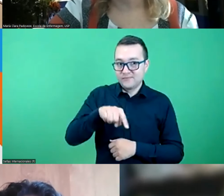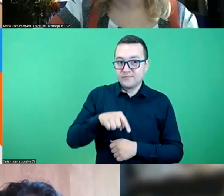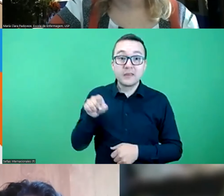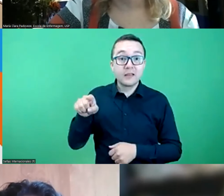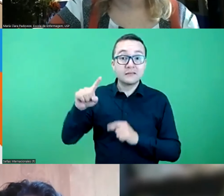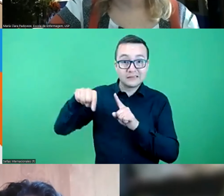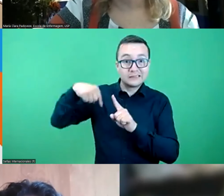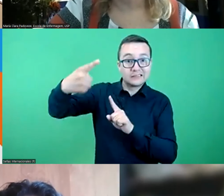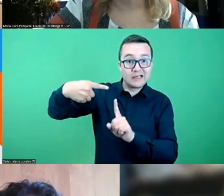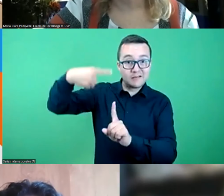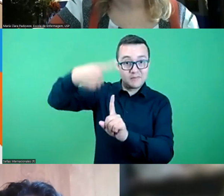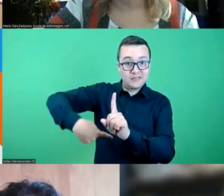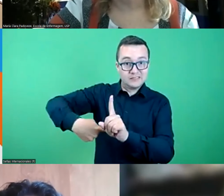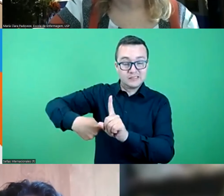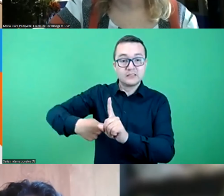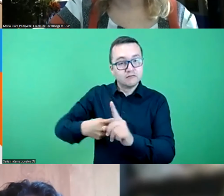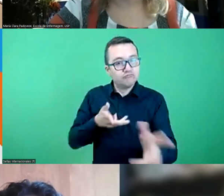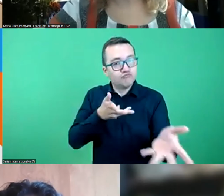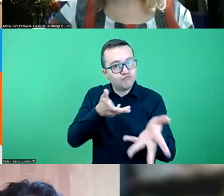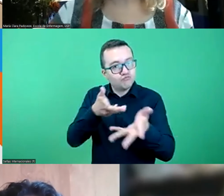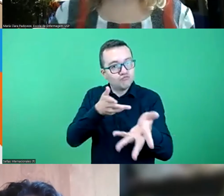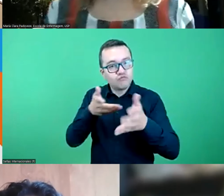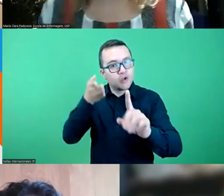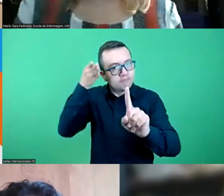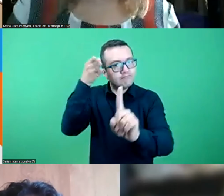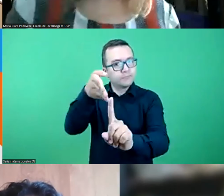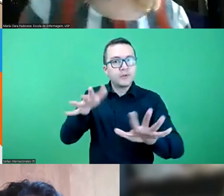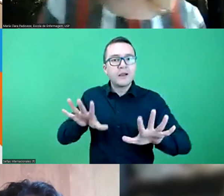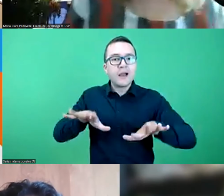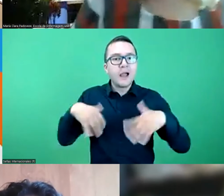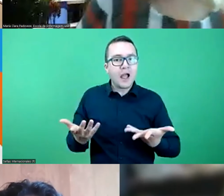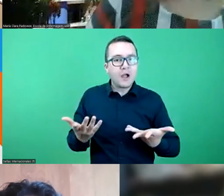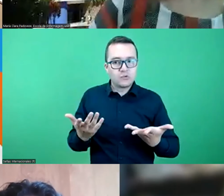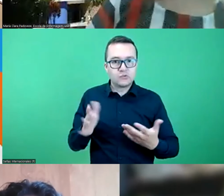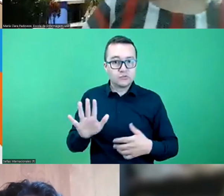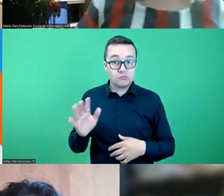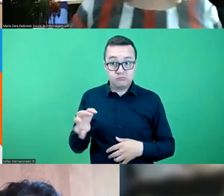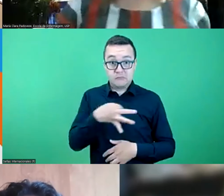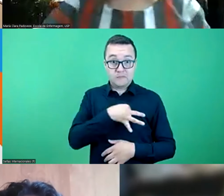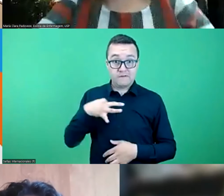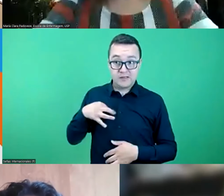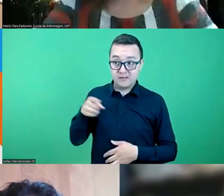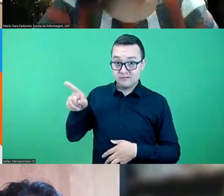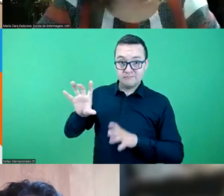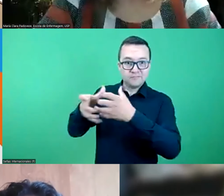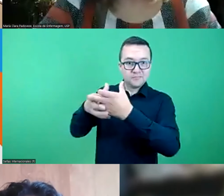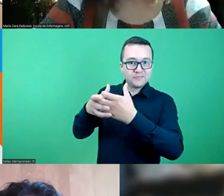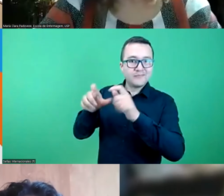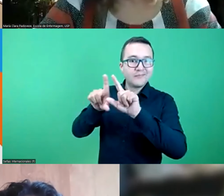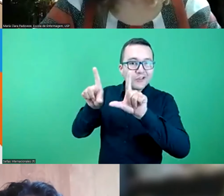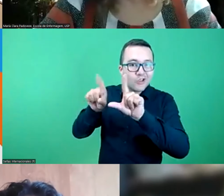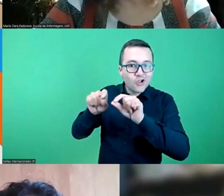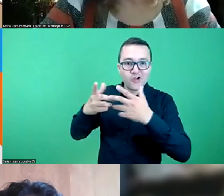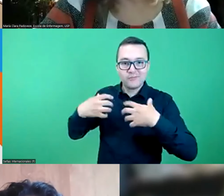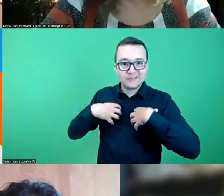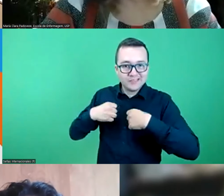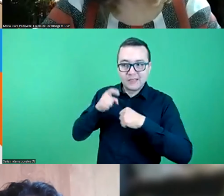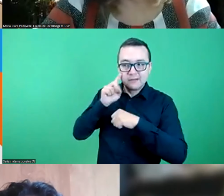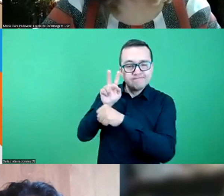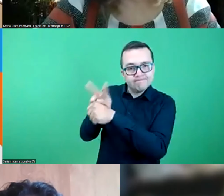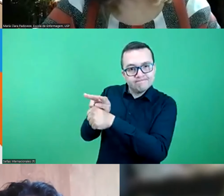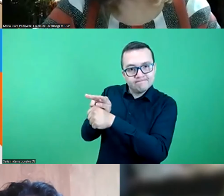viene y va a ser foco a las regulaciones del sector privado, algo que es indispensable en nuestro